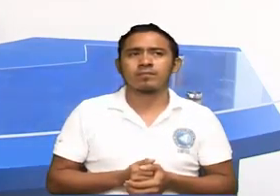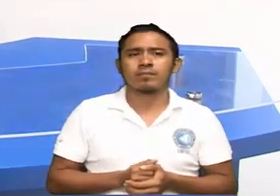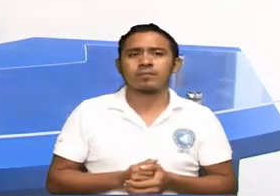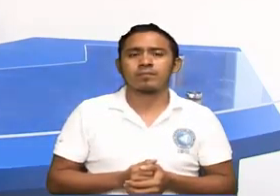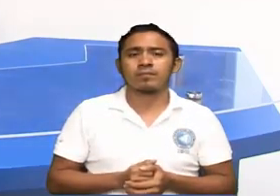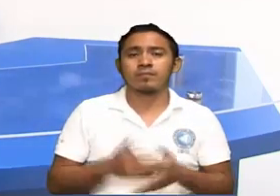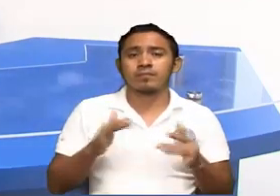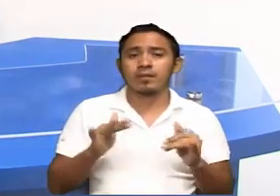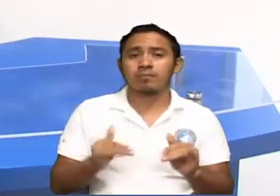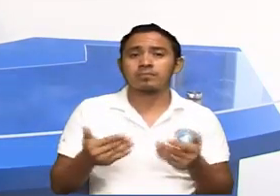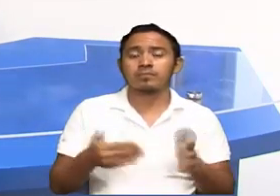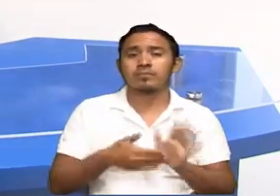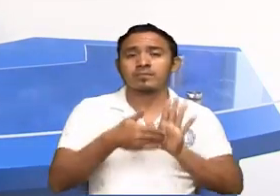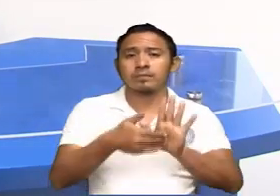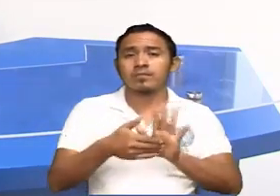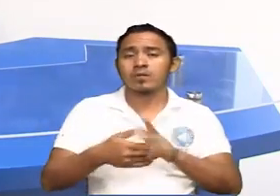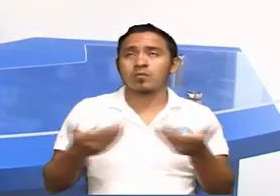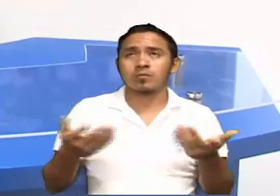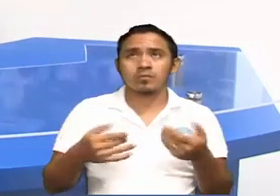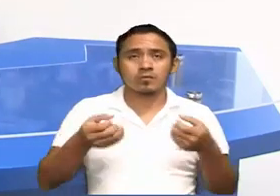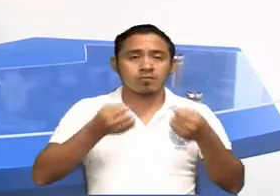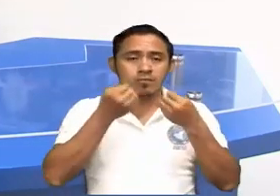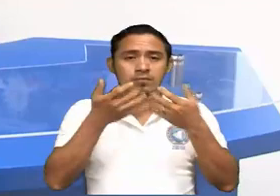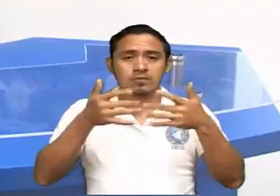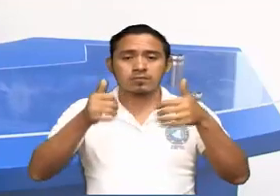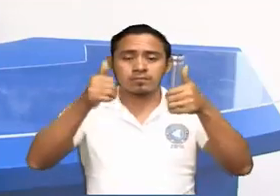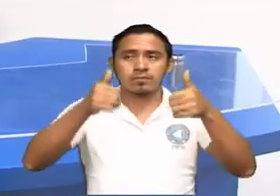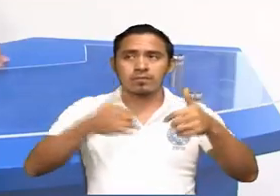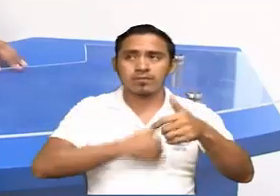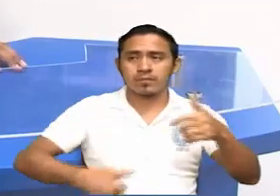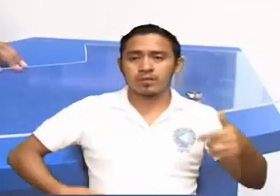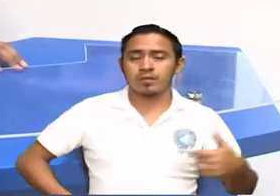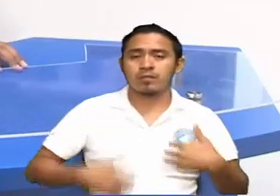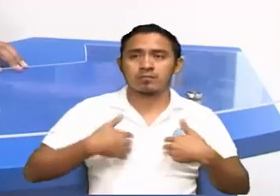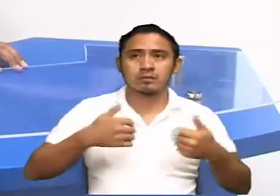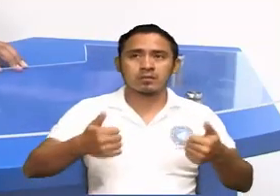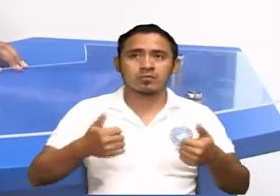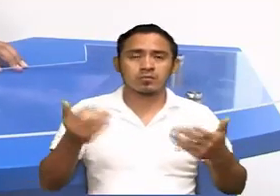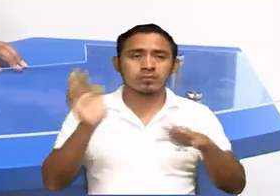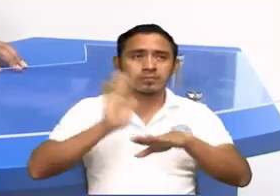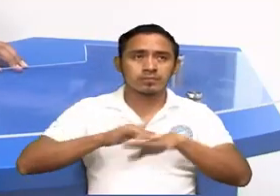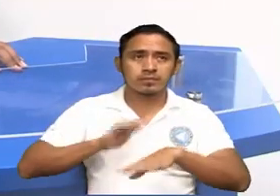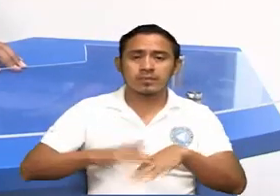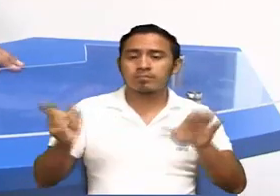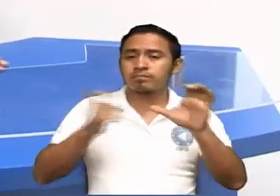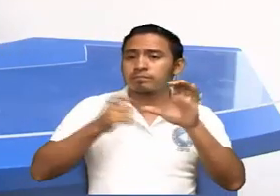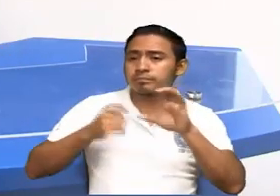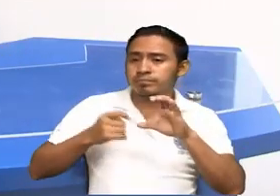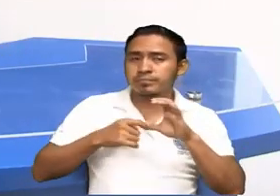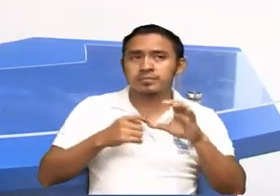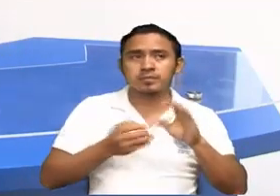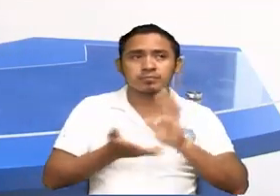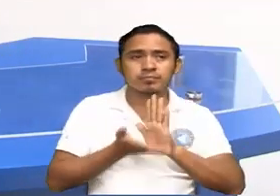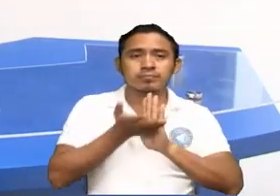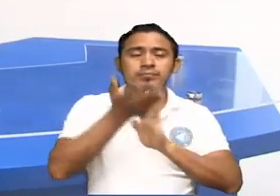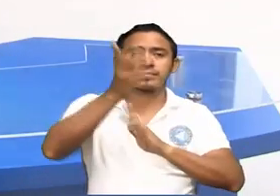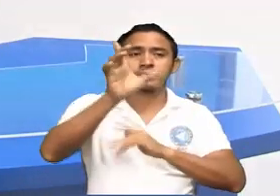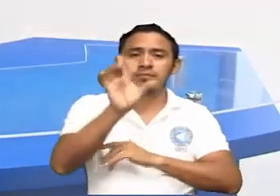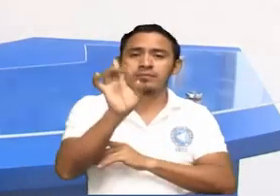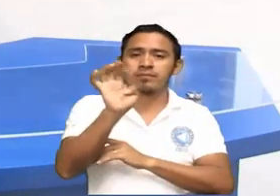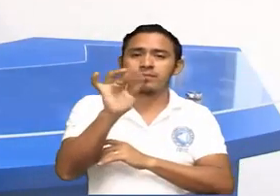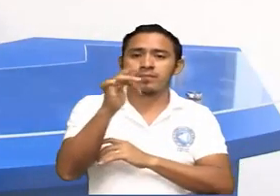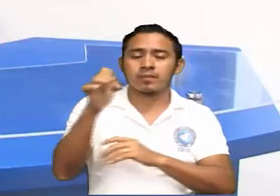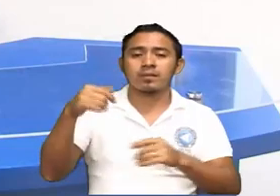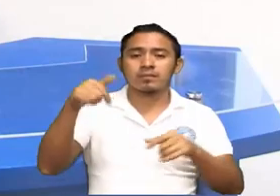se ha presentado un decreto a través del cual el Ministerio de Salud estaría declarando alerta epidemiológica ante el incremento de casos de dengue en